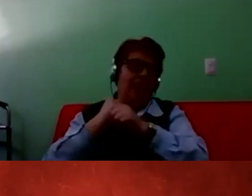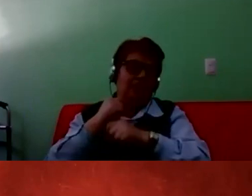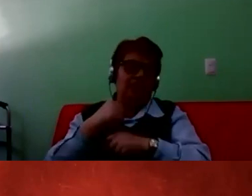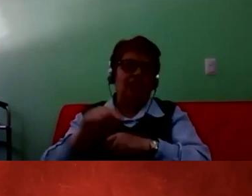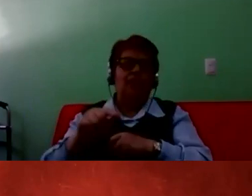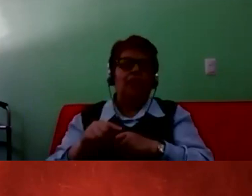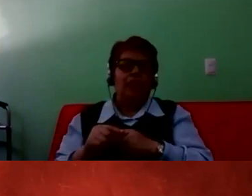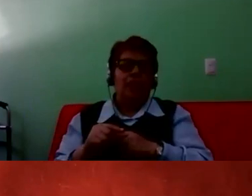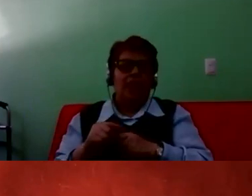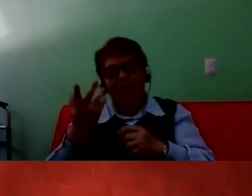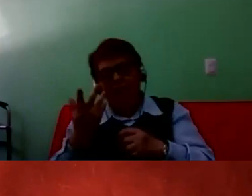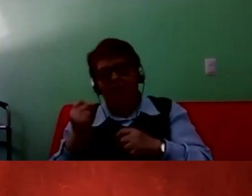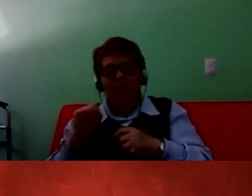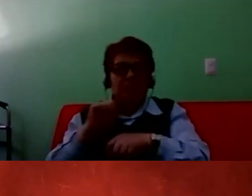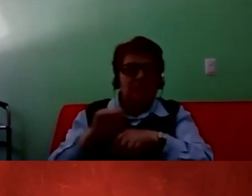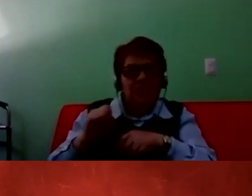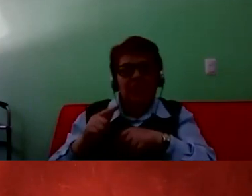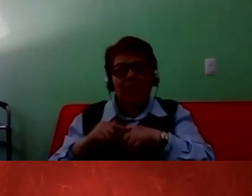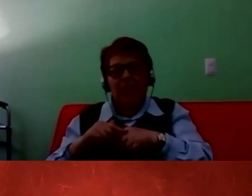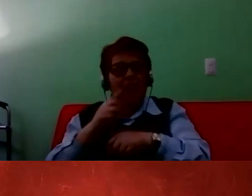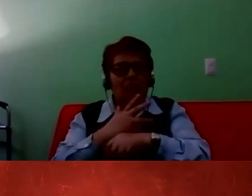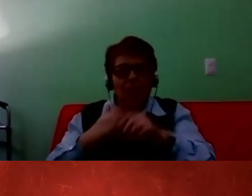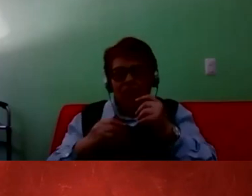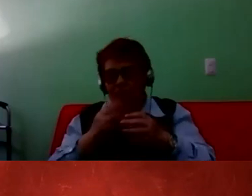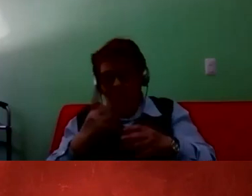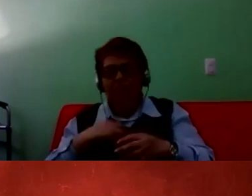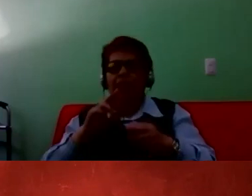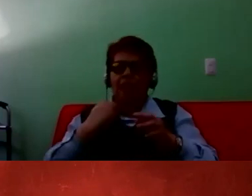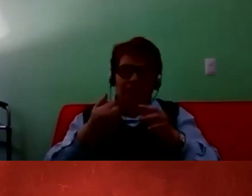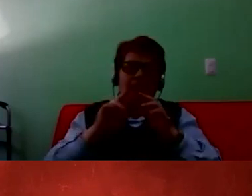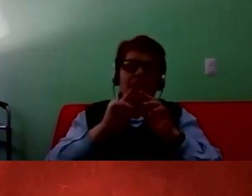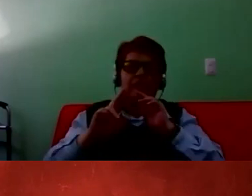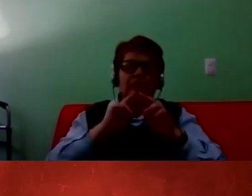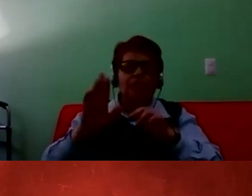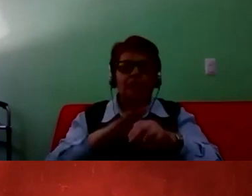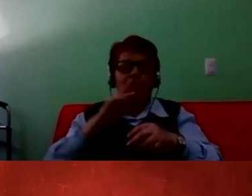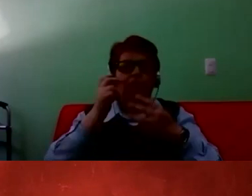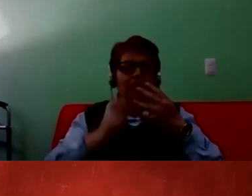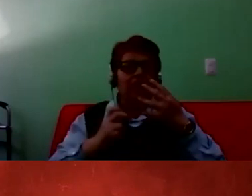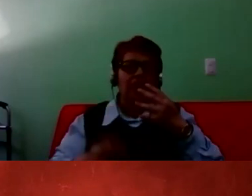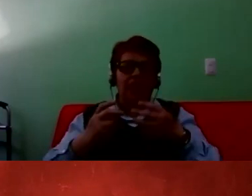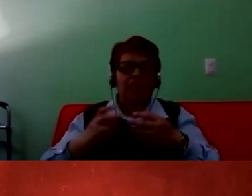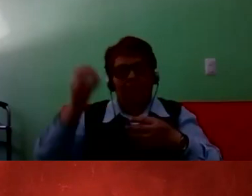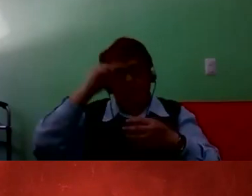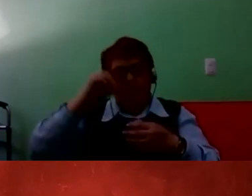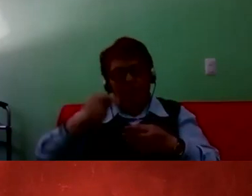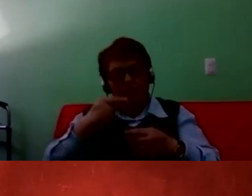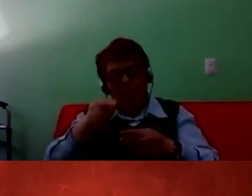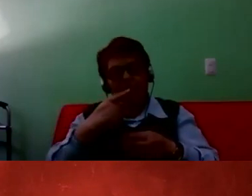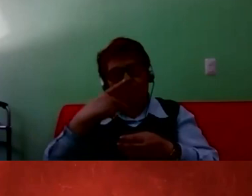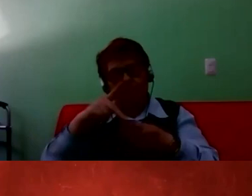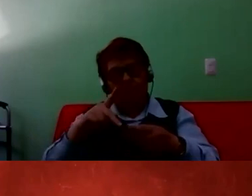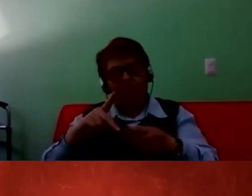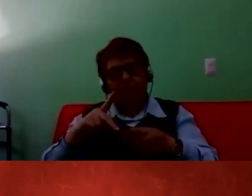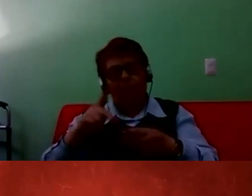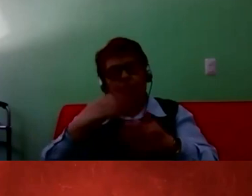unas matices que de todos modos pues se le contestó por qué razón esas observaciones que usted comentó de